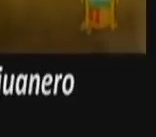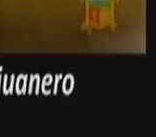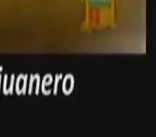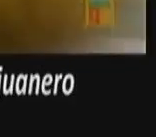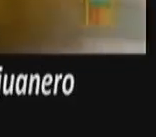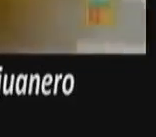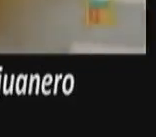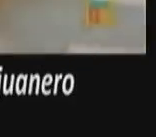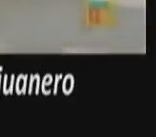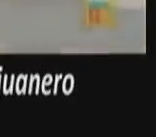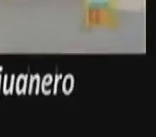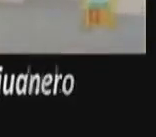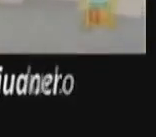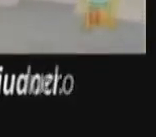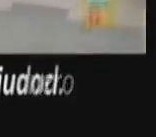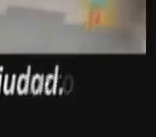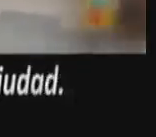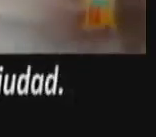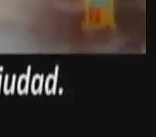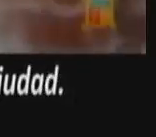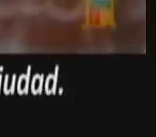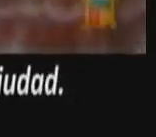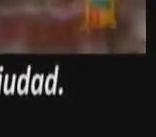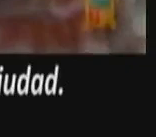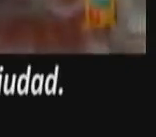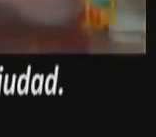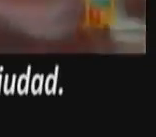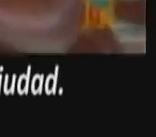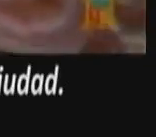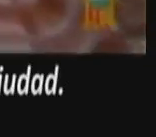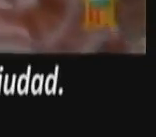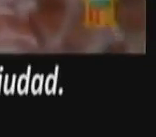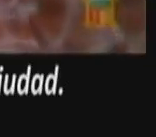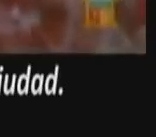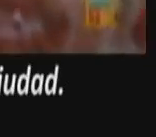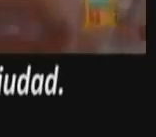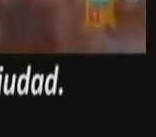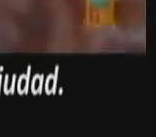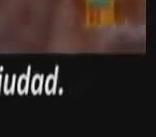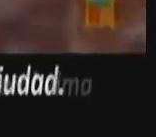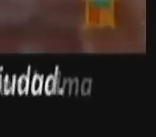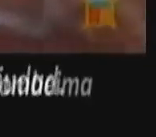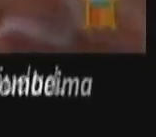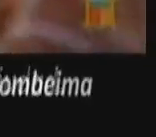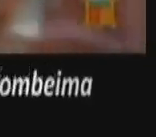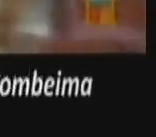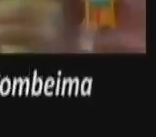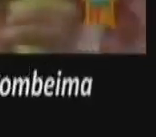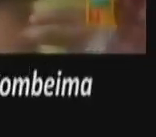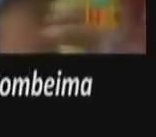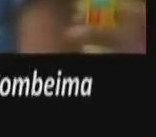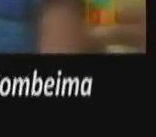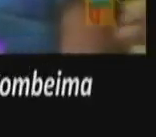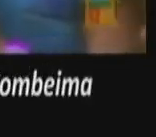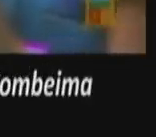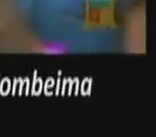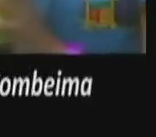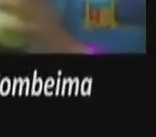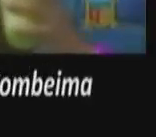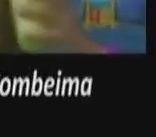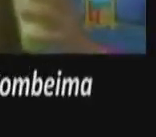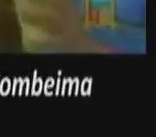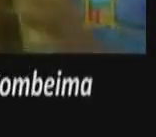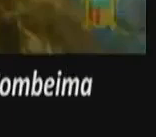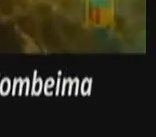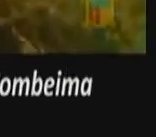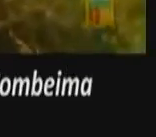de un gran santuario, diciéndole a todos, yo soy tu ciudad. Canto de ternura